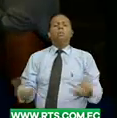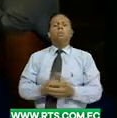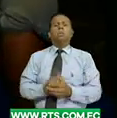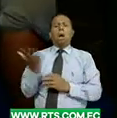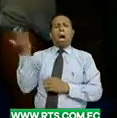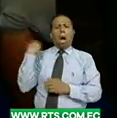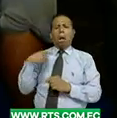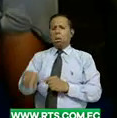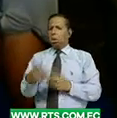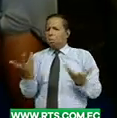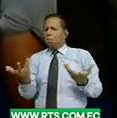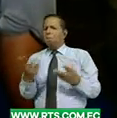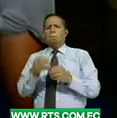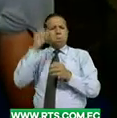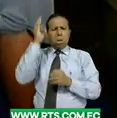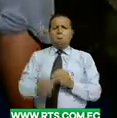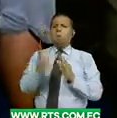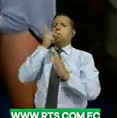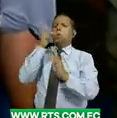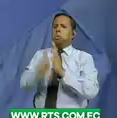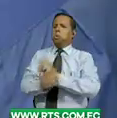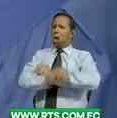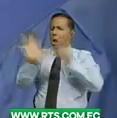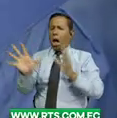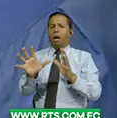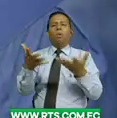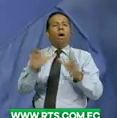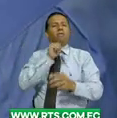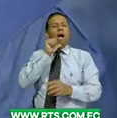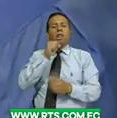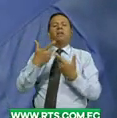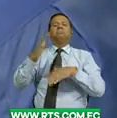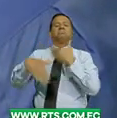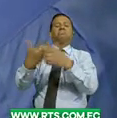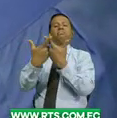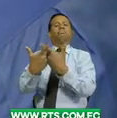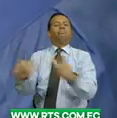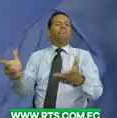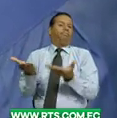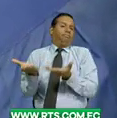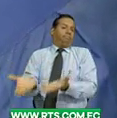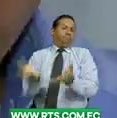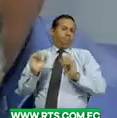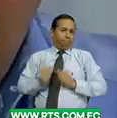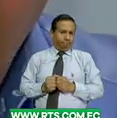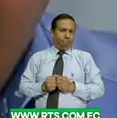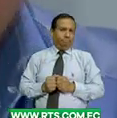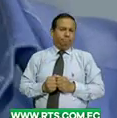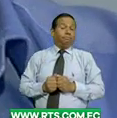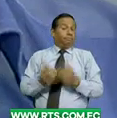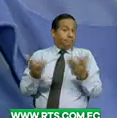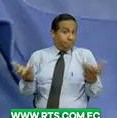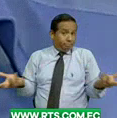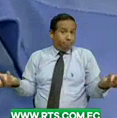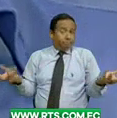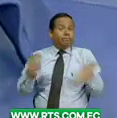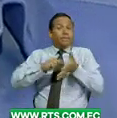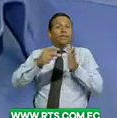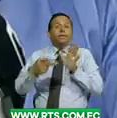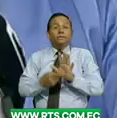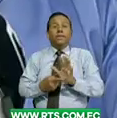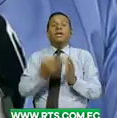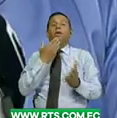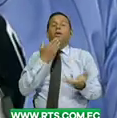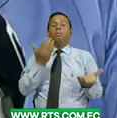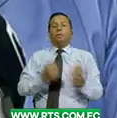los detenidos se han beneficiado de la duda razonable. El abogado Julio César Cueva asegura que en ocasiones se está abusando de aquel principio